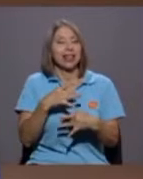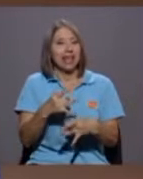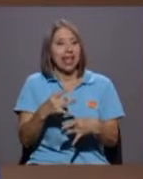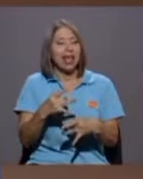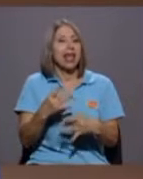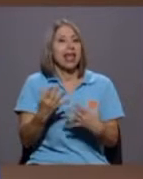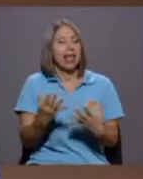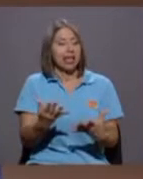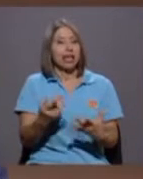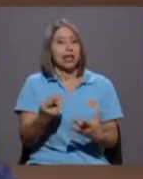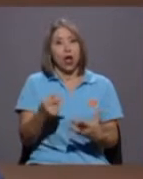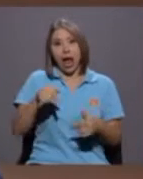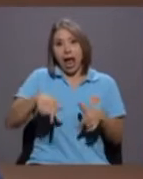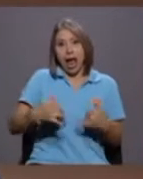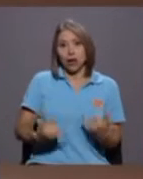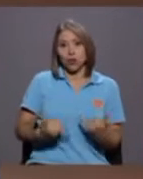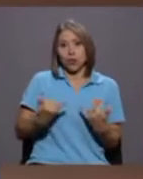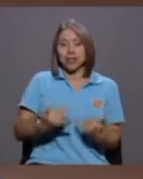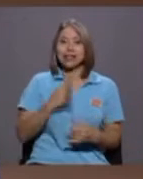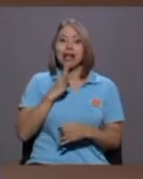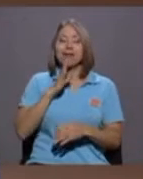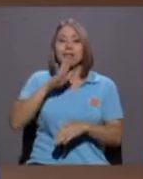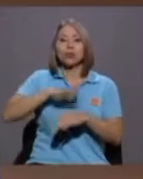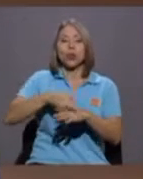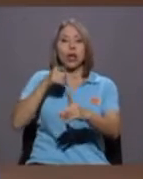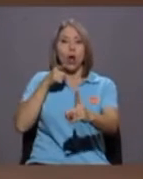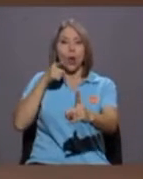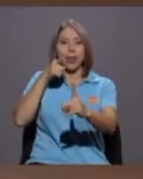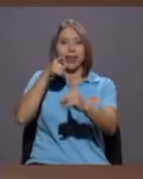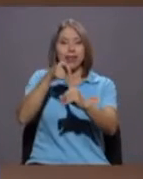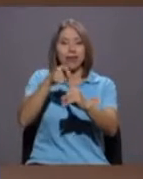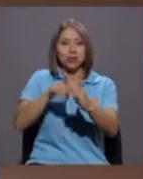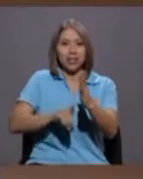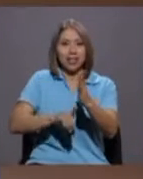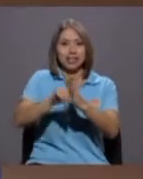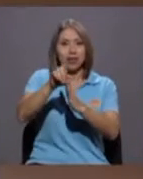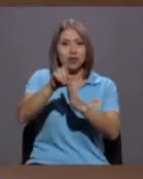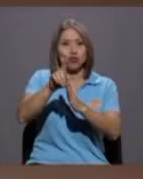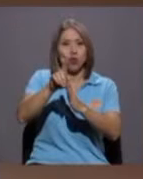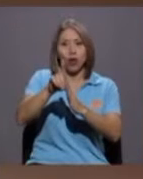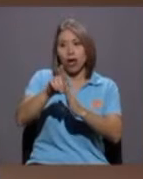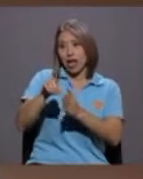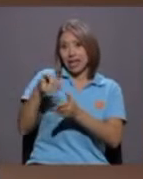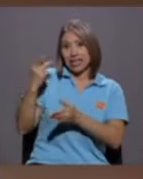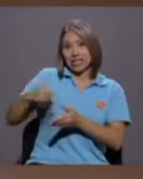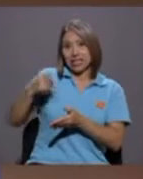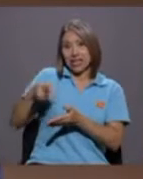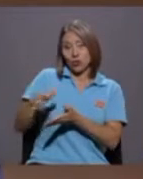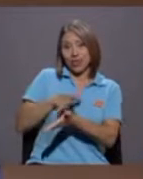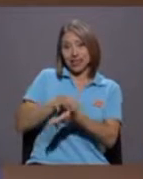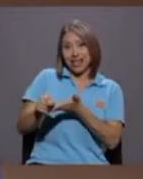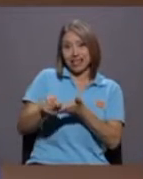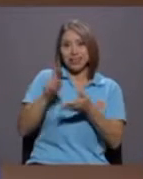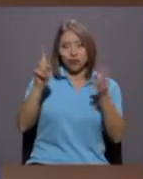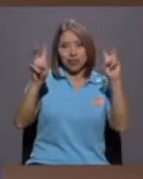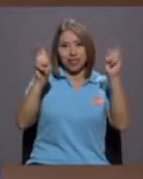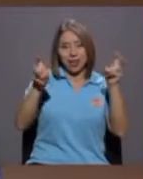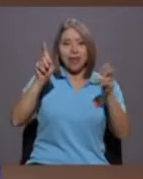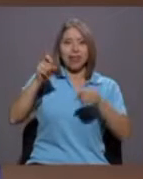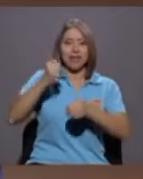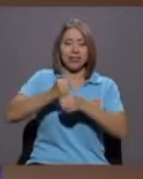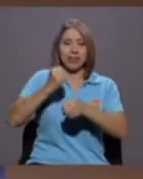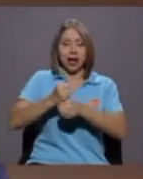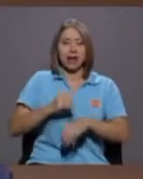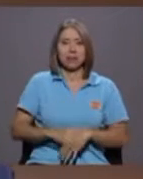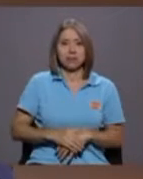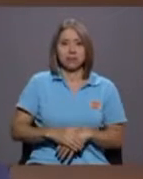en día, cuando se habla de objetivos del desarrollo, se considera el riesgo de desastres como un tema sobre el que hay que trabajar,